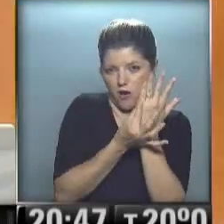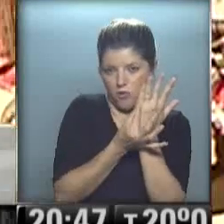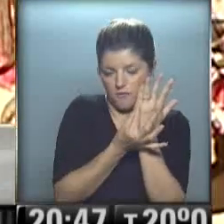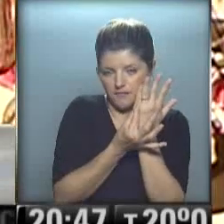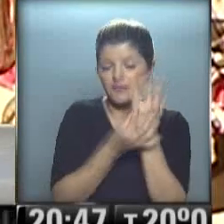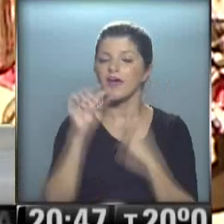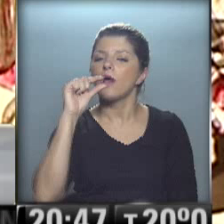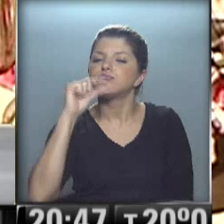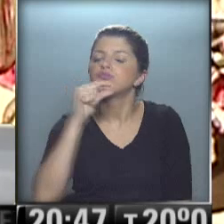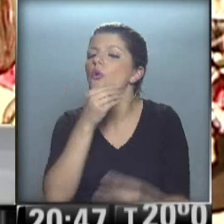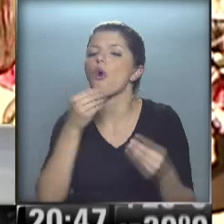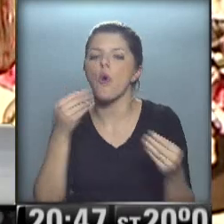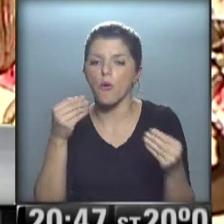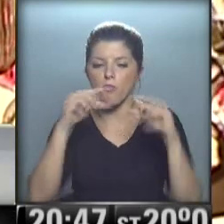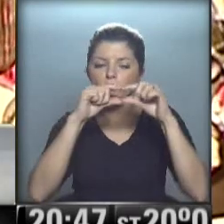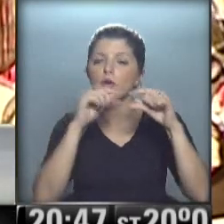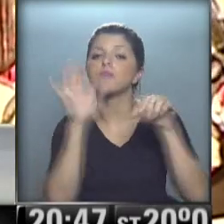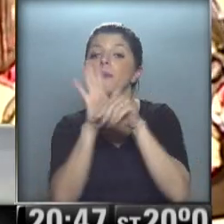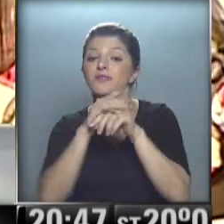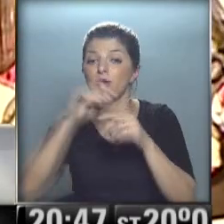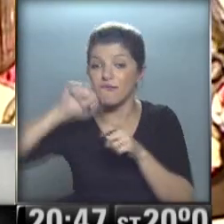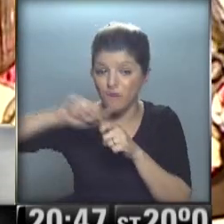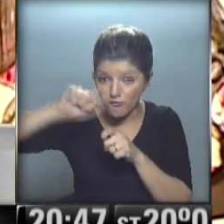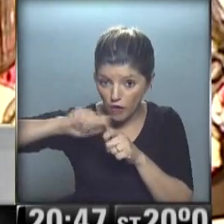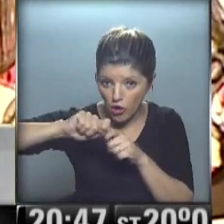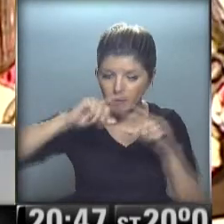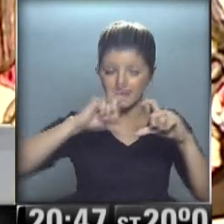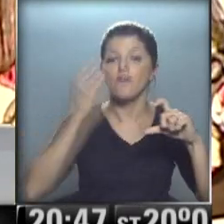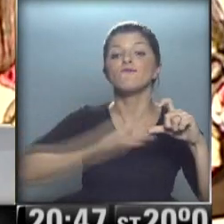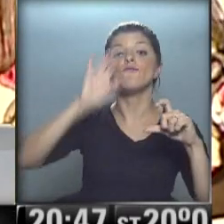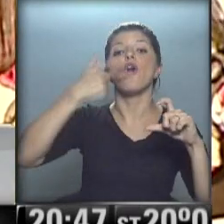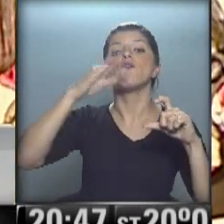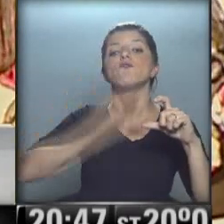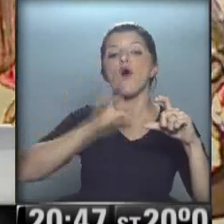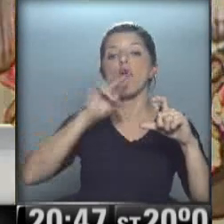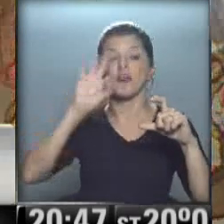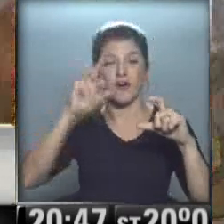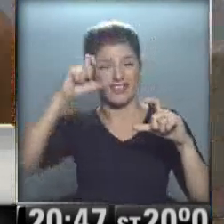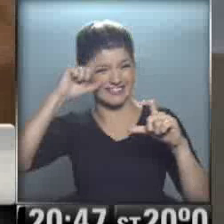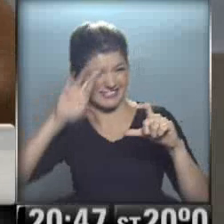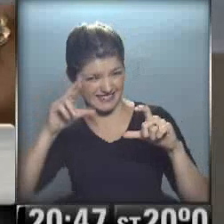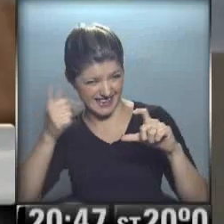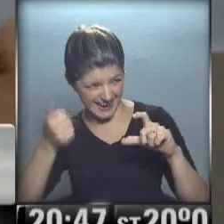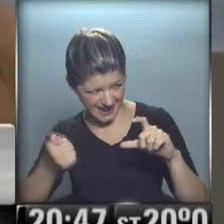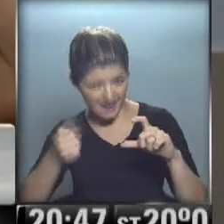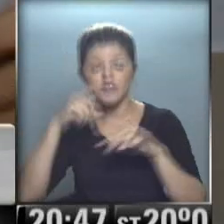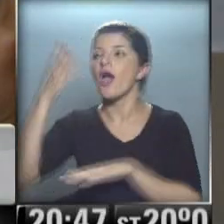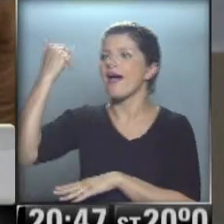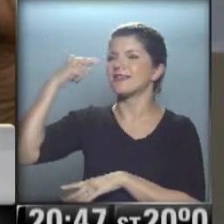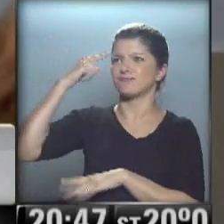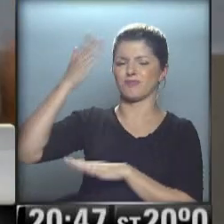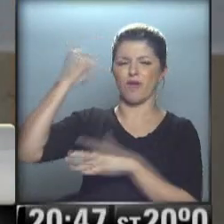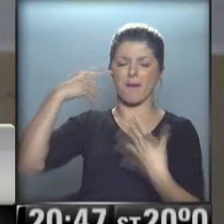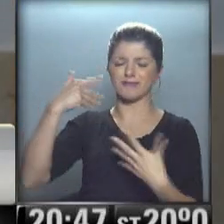del tamaño de un fósforo, para los que tenemos más años, de un fósforo de cera. El otro día en una capacitación estaba hablando de fósforo de